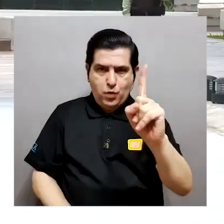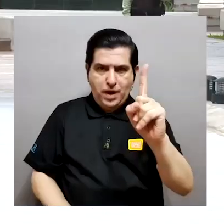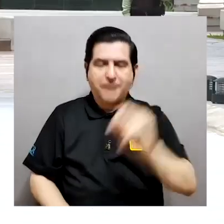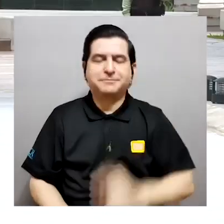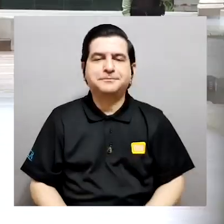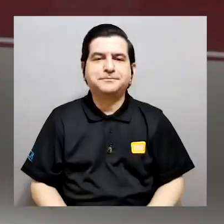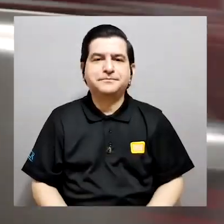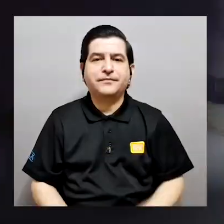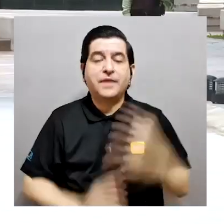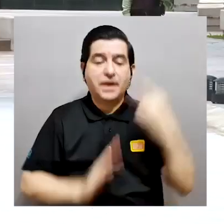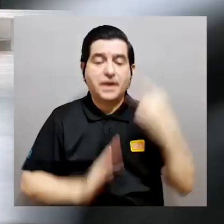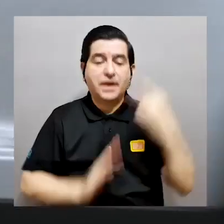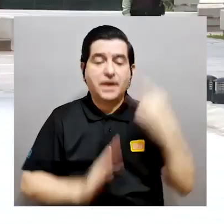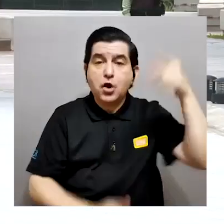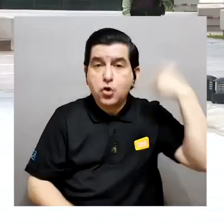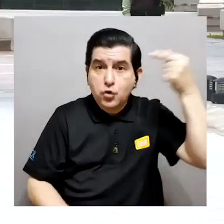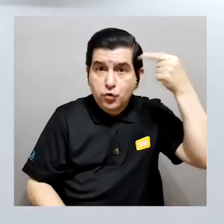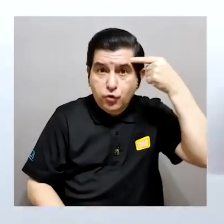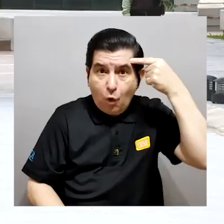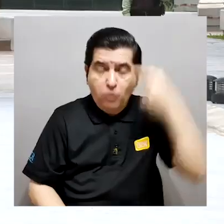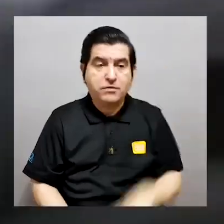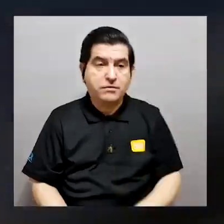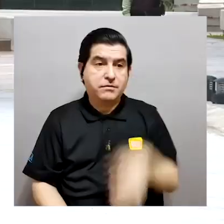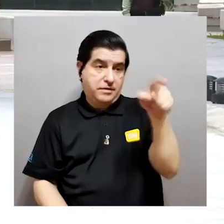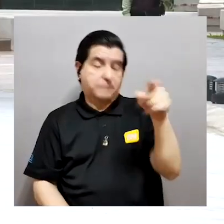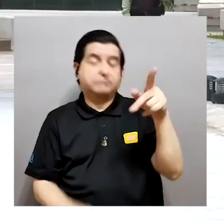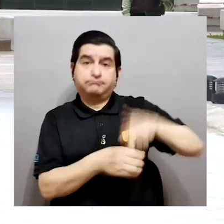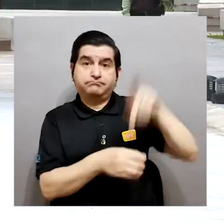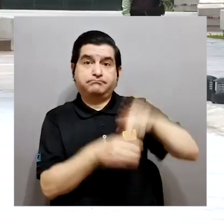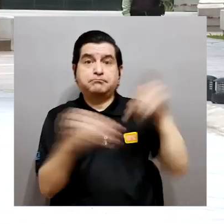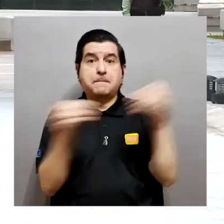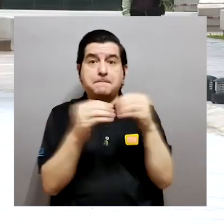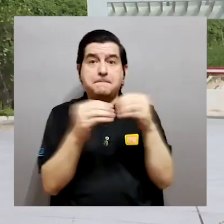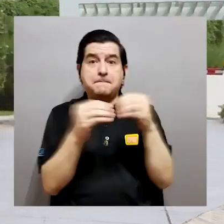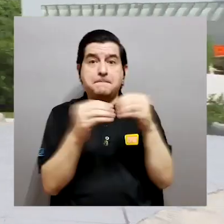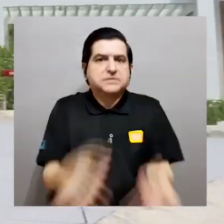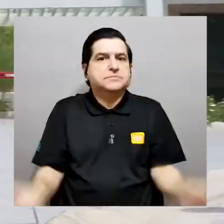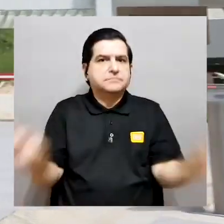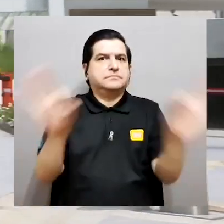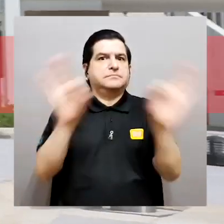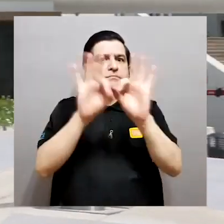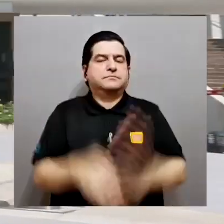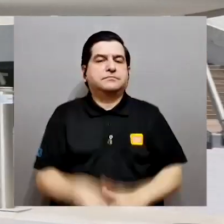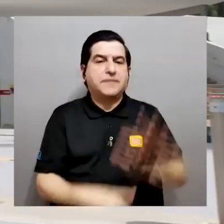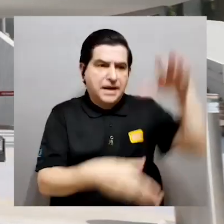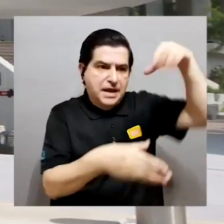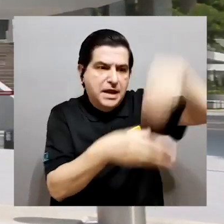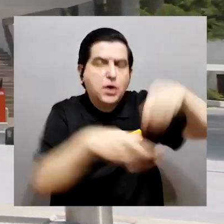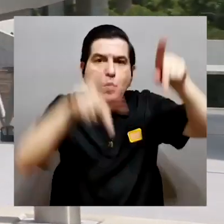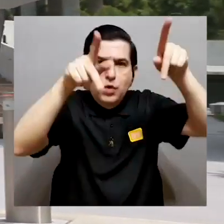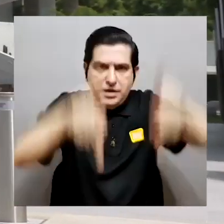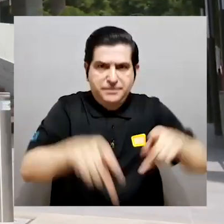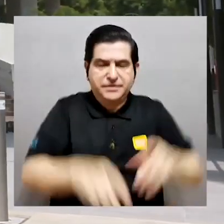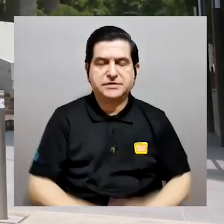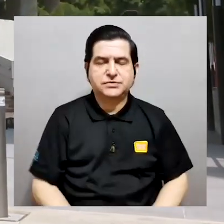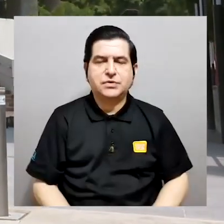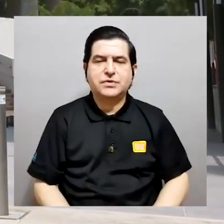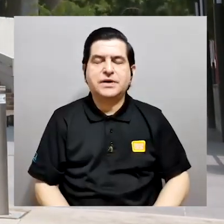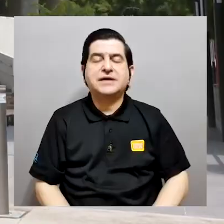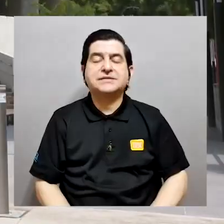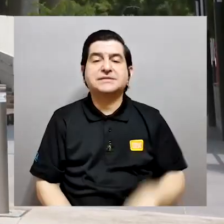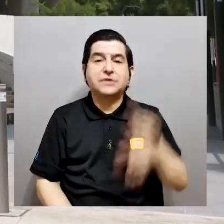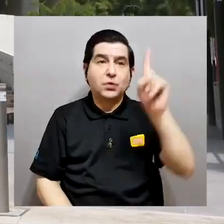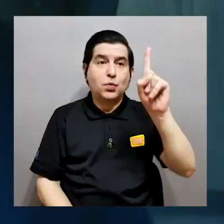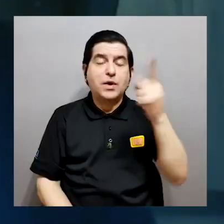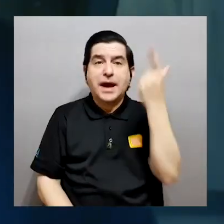primera tiene que ver con el rol del Estado, donde el Estado tenga una participación más protagónica para incluir a las personas. Hablamos de una